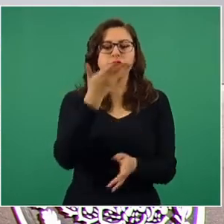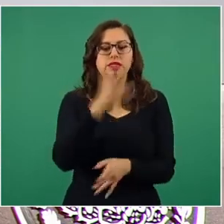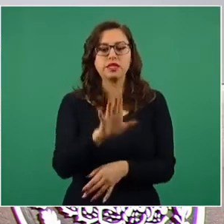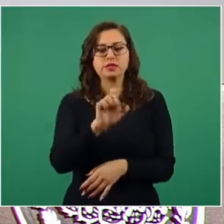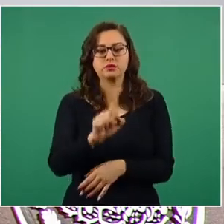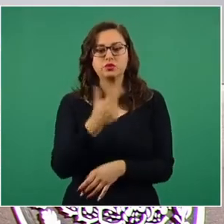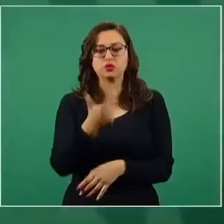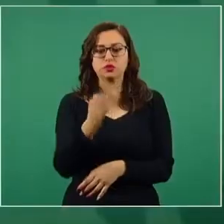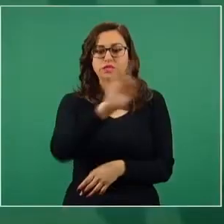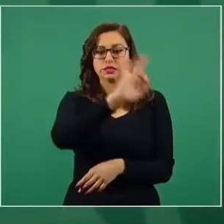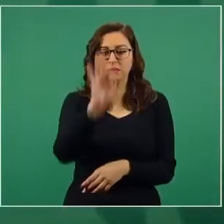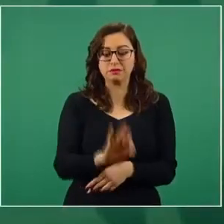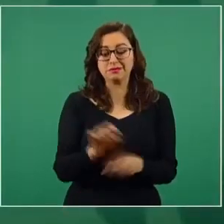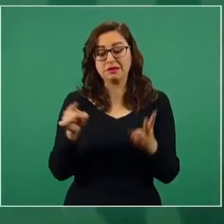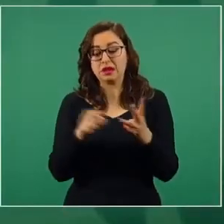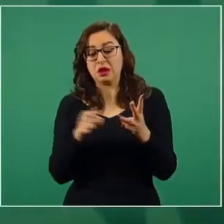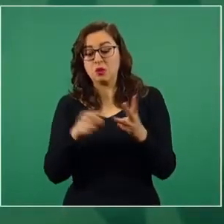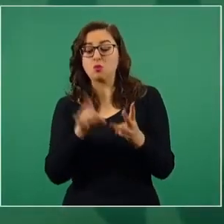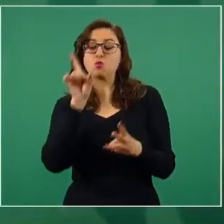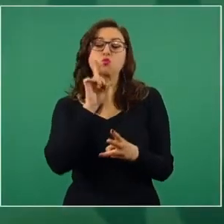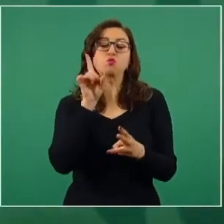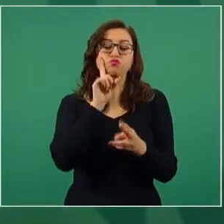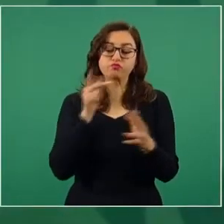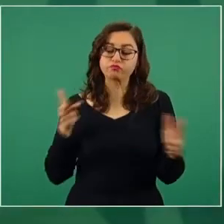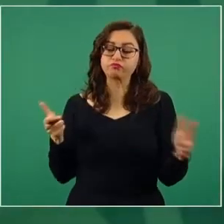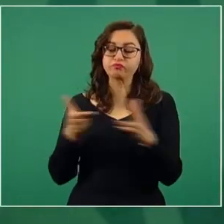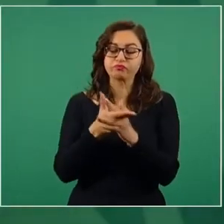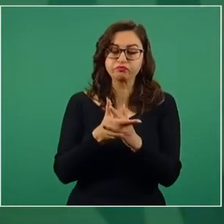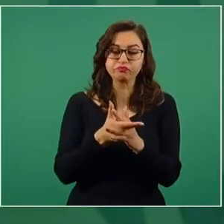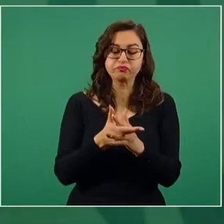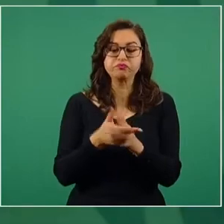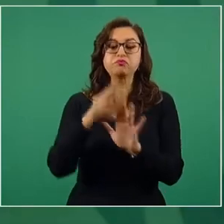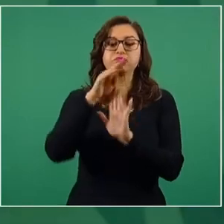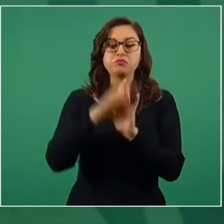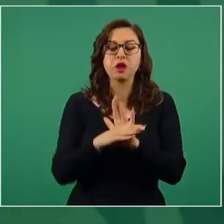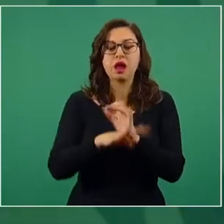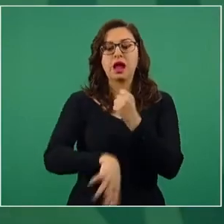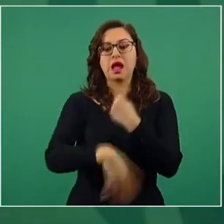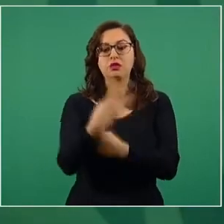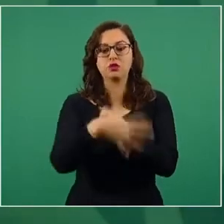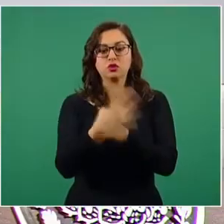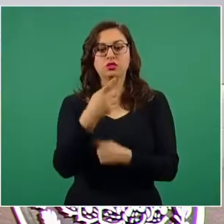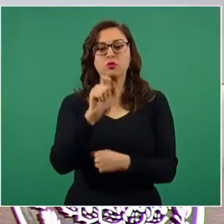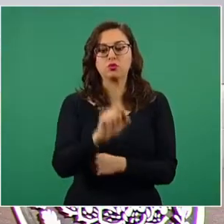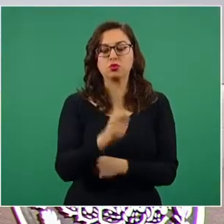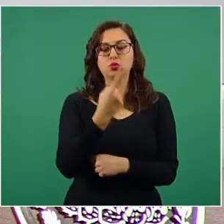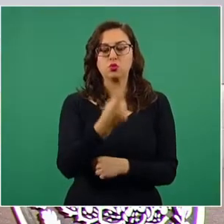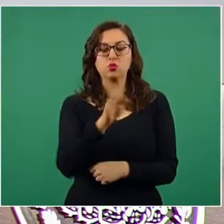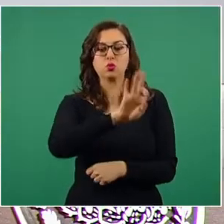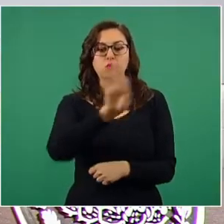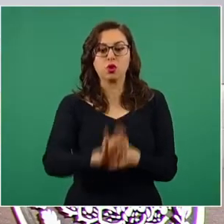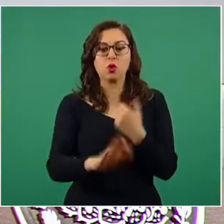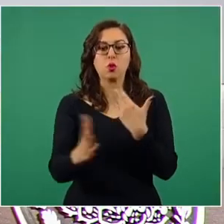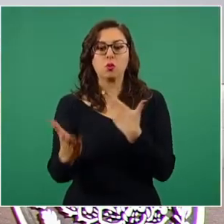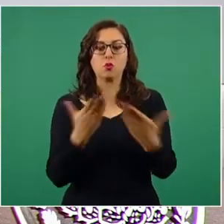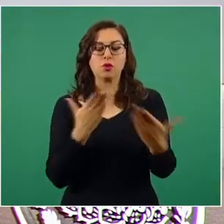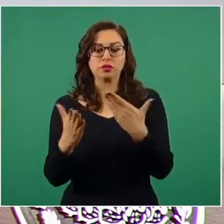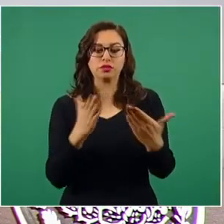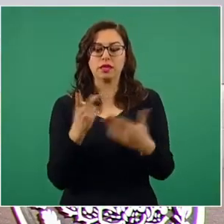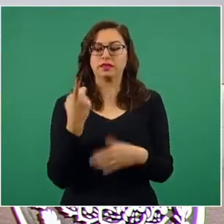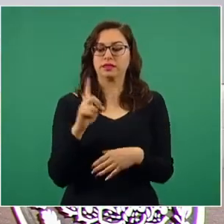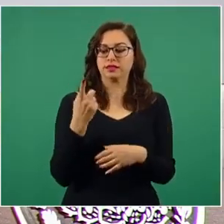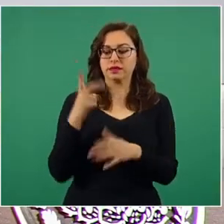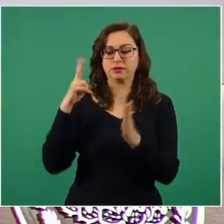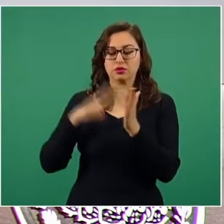10.7%. Este último, además, reportó un descenso de 14.1% en comparación con el mes de diciembre